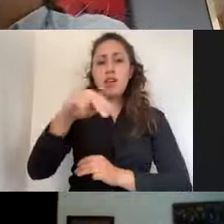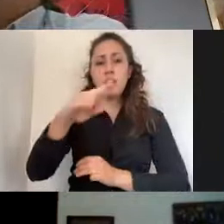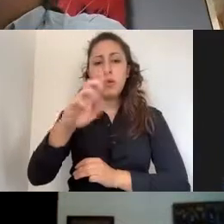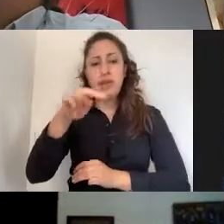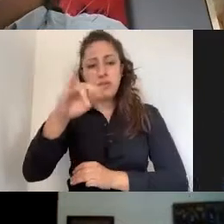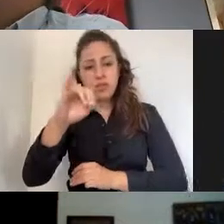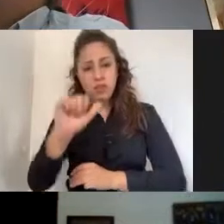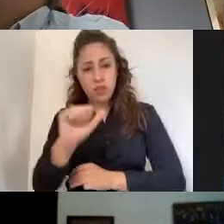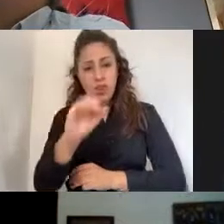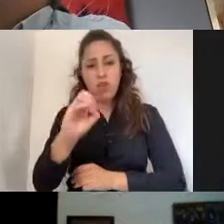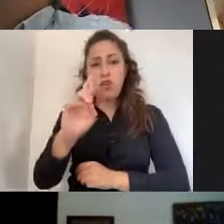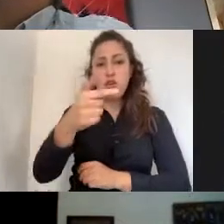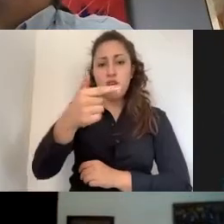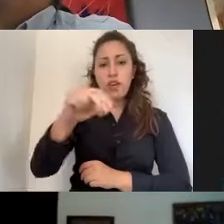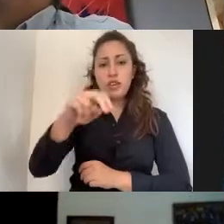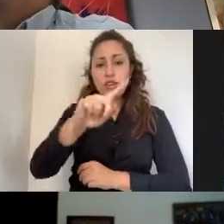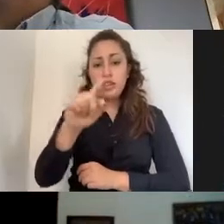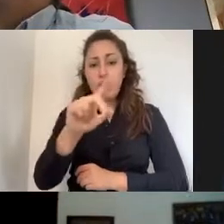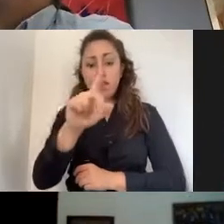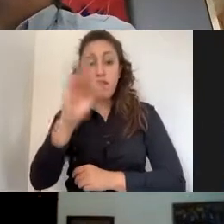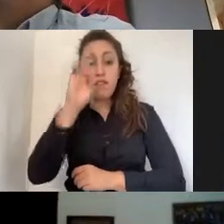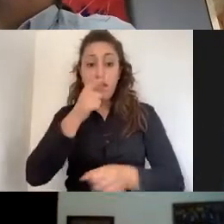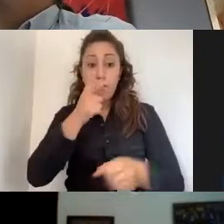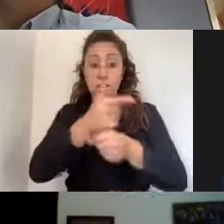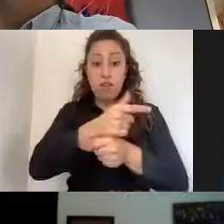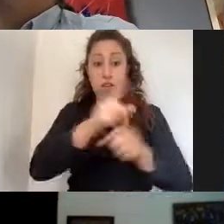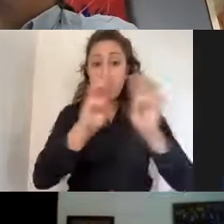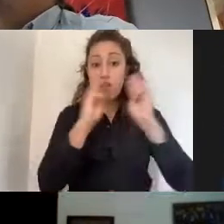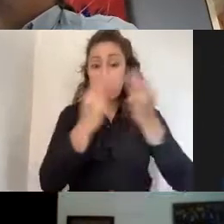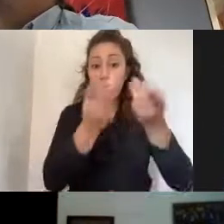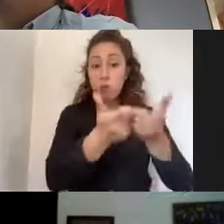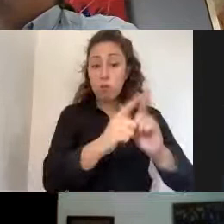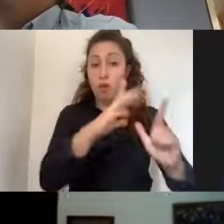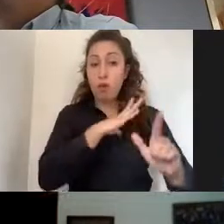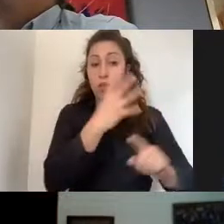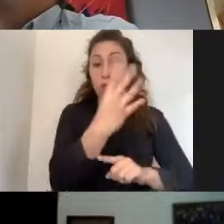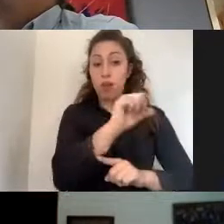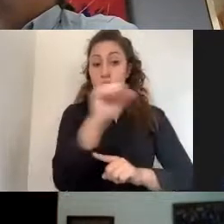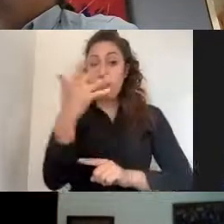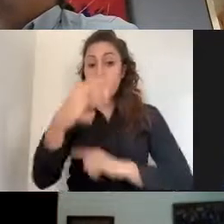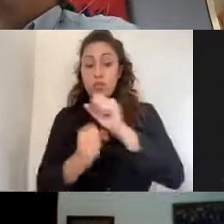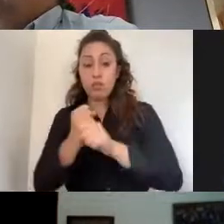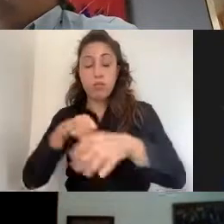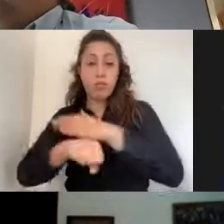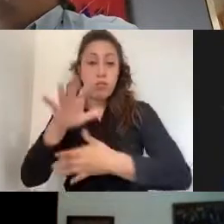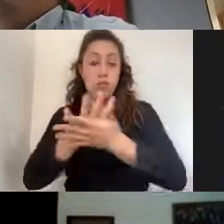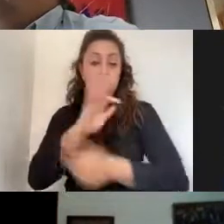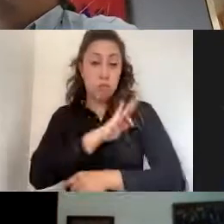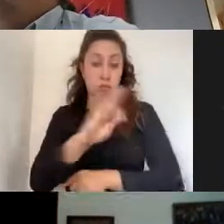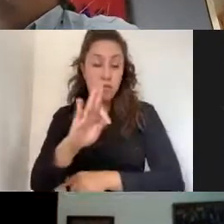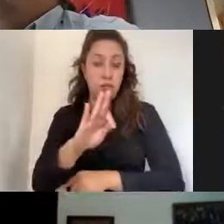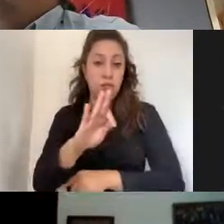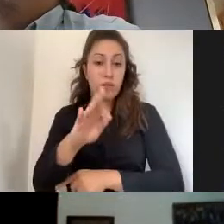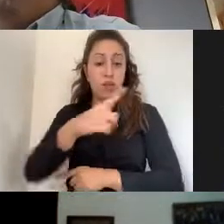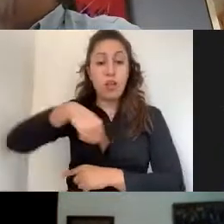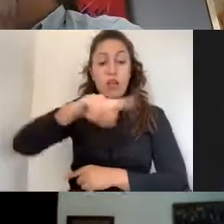tiene una penalidad de 4 a 10 años de prisión. La asociación delictuosa en